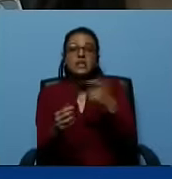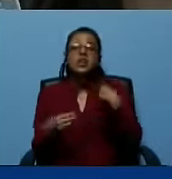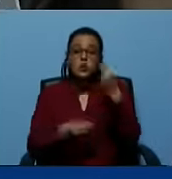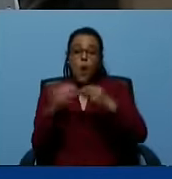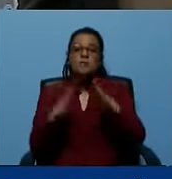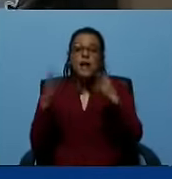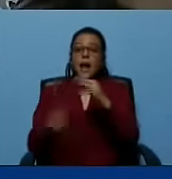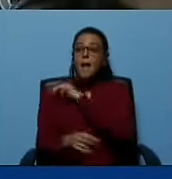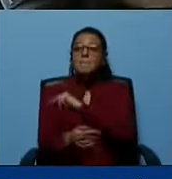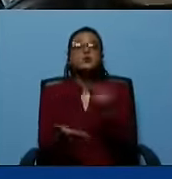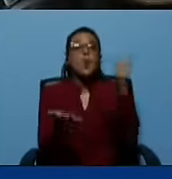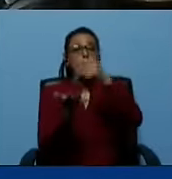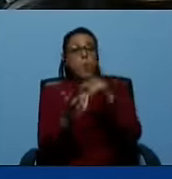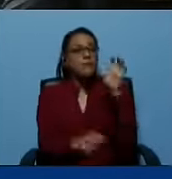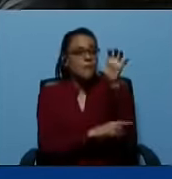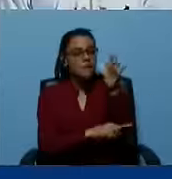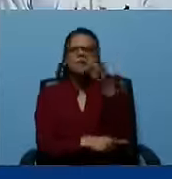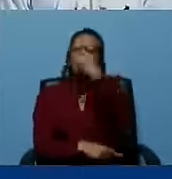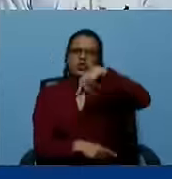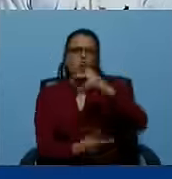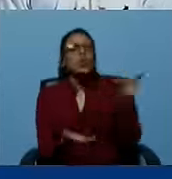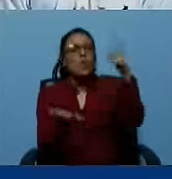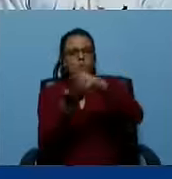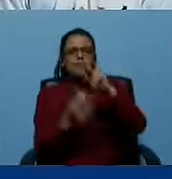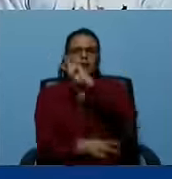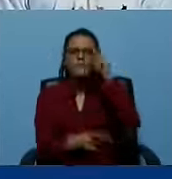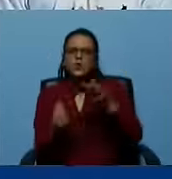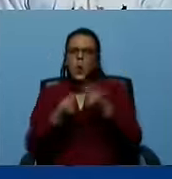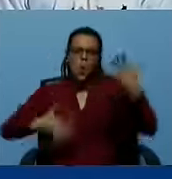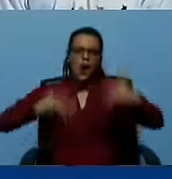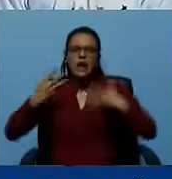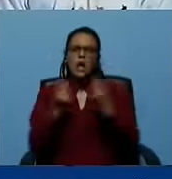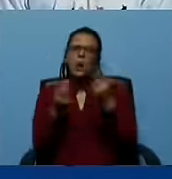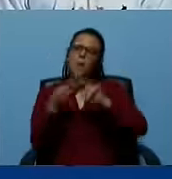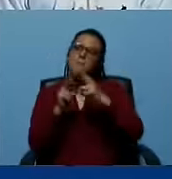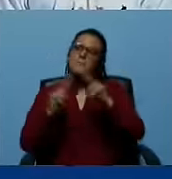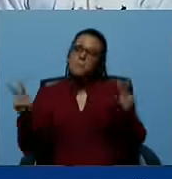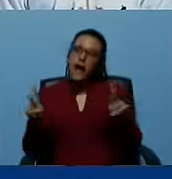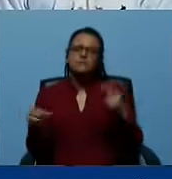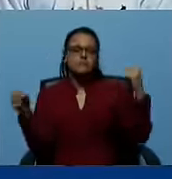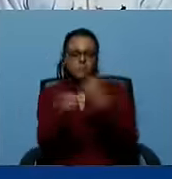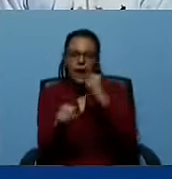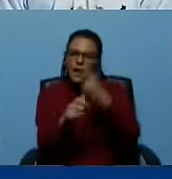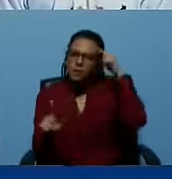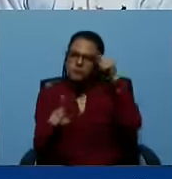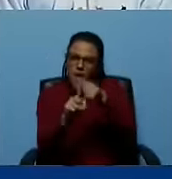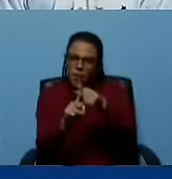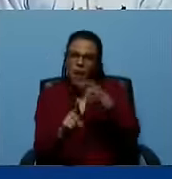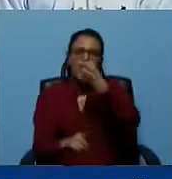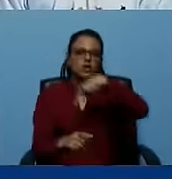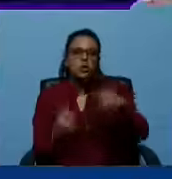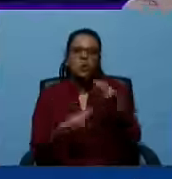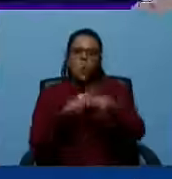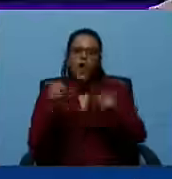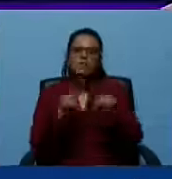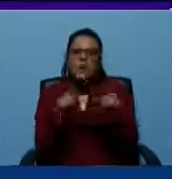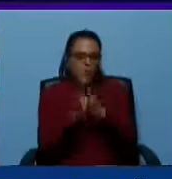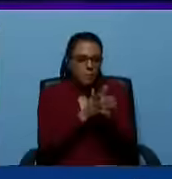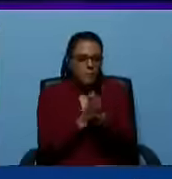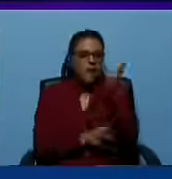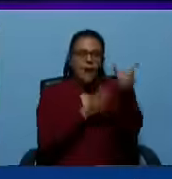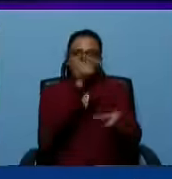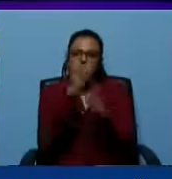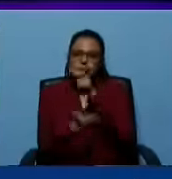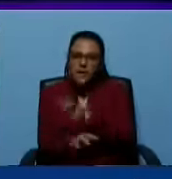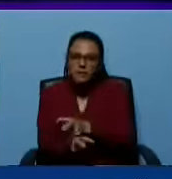a la Patria, todos vuelven acá a una Venezuela de alegría, de paz, a trabajar, a emprender. Pero allá se